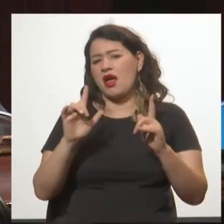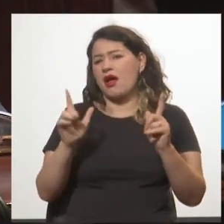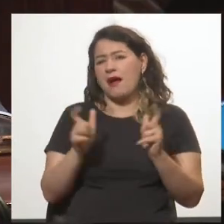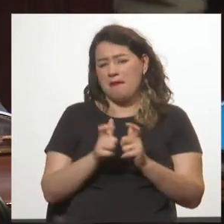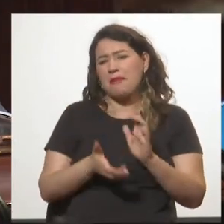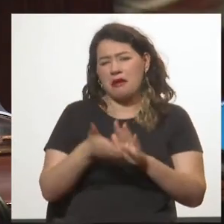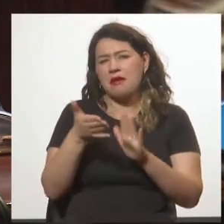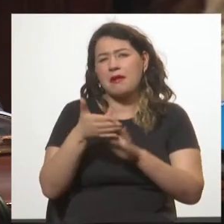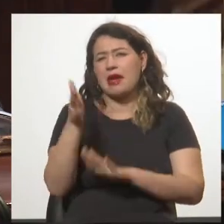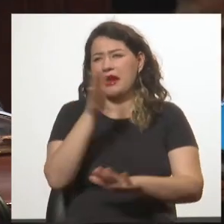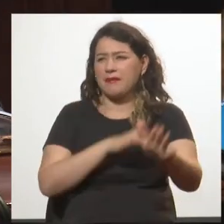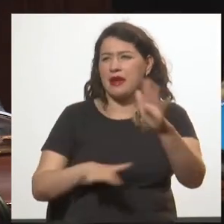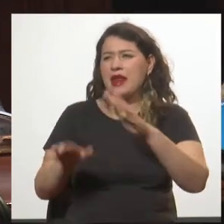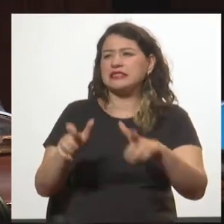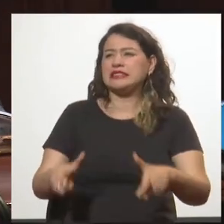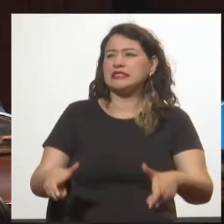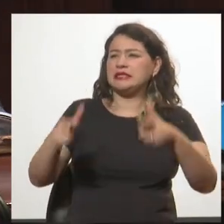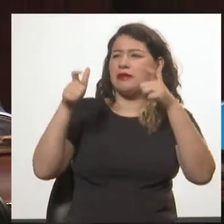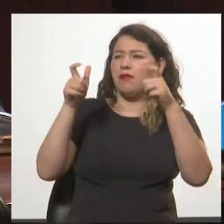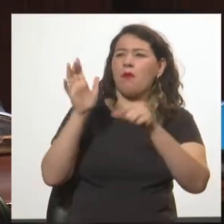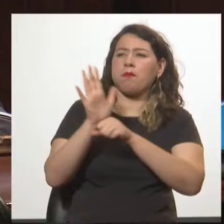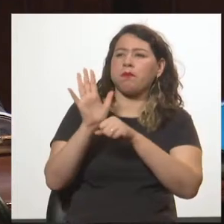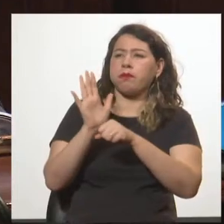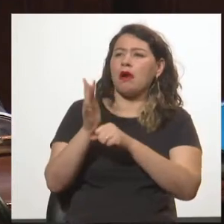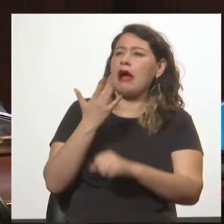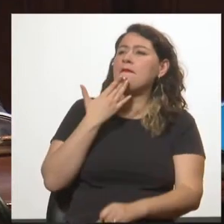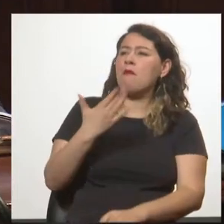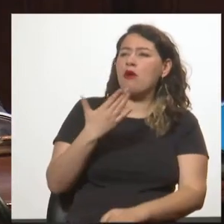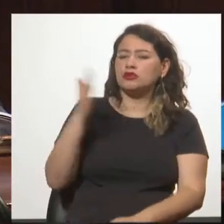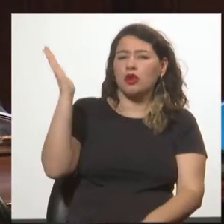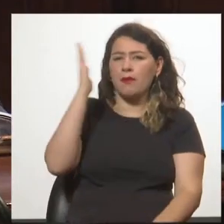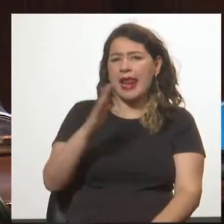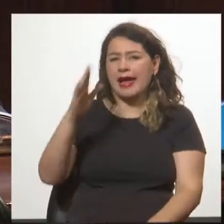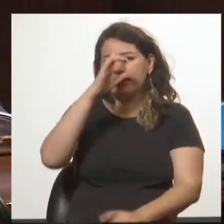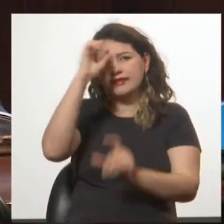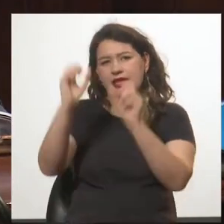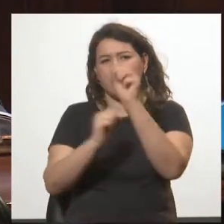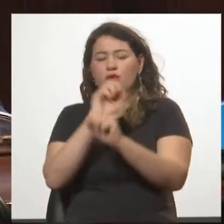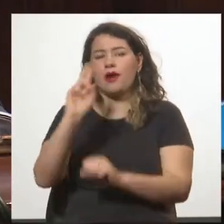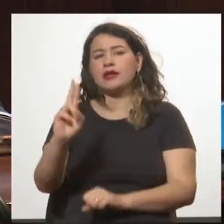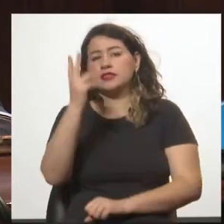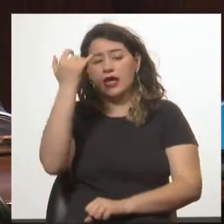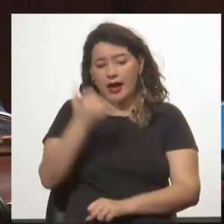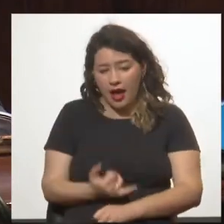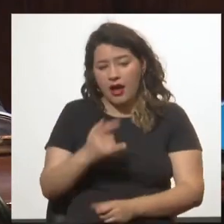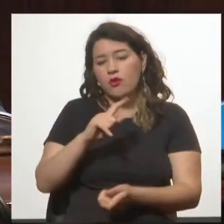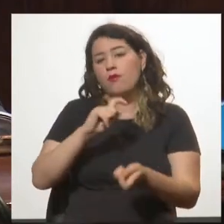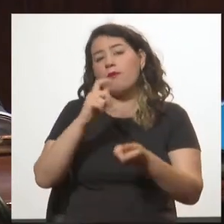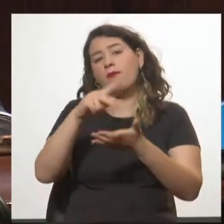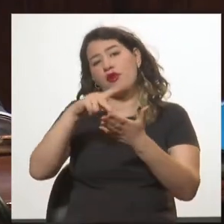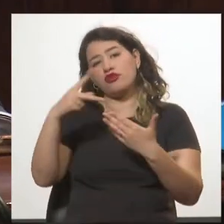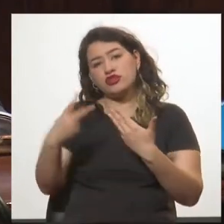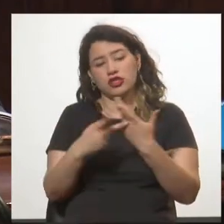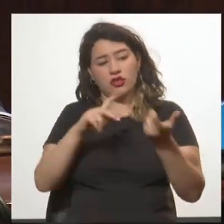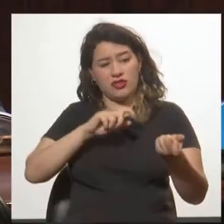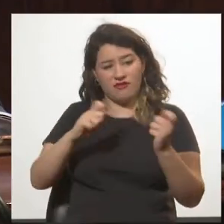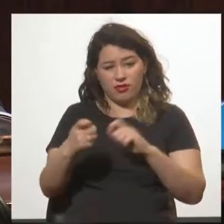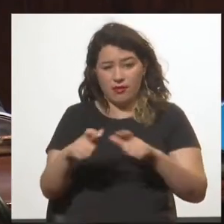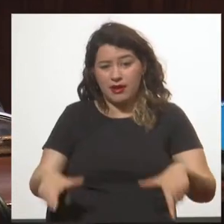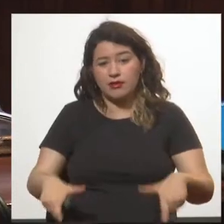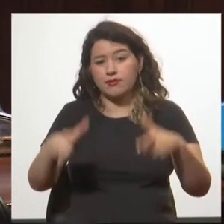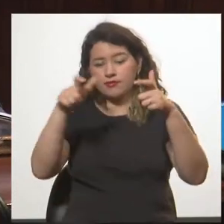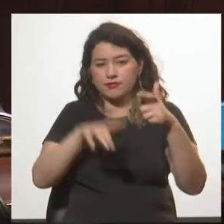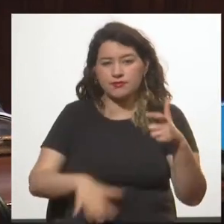cilindro que era símbolo de la ingeniería uruguaya recordemos que había un proyecto de transformar el cilindro municipal y sus alrededores